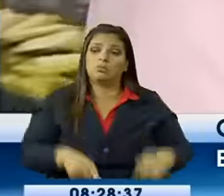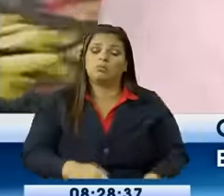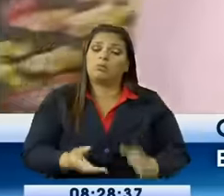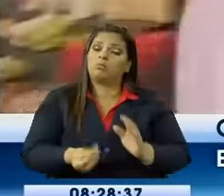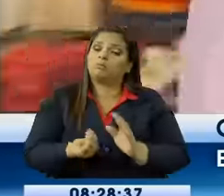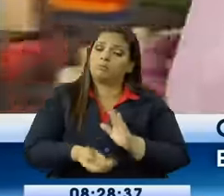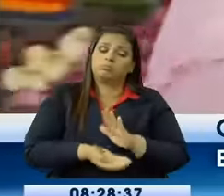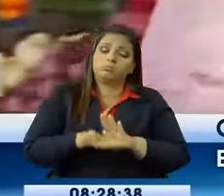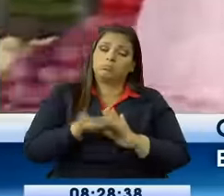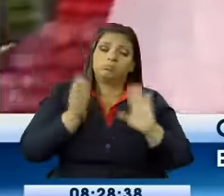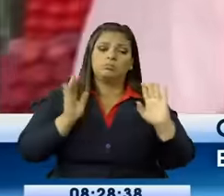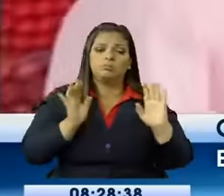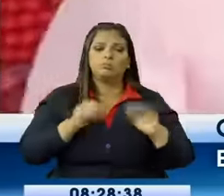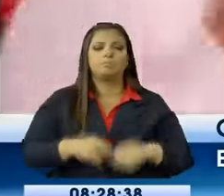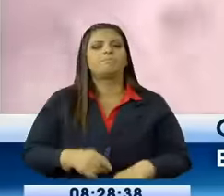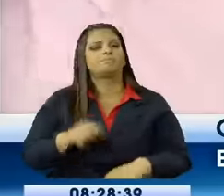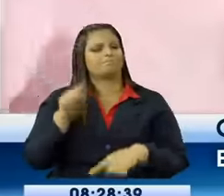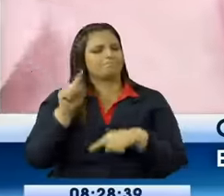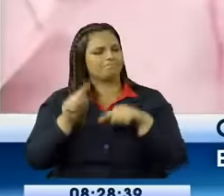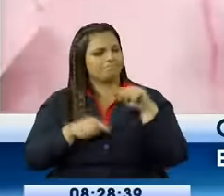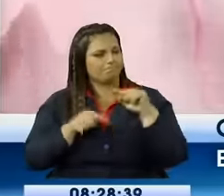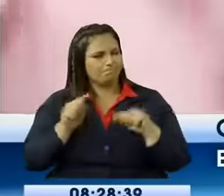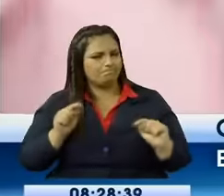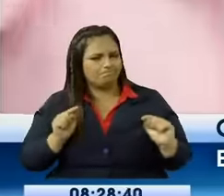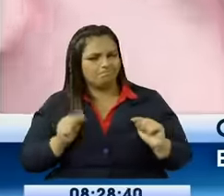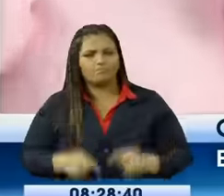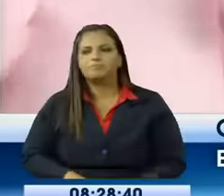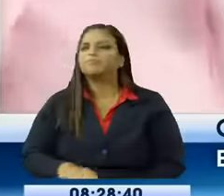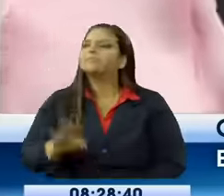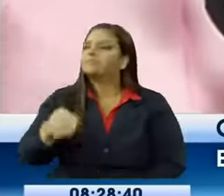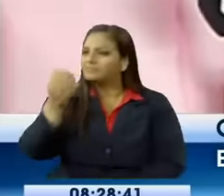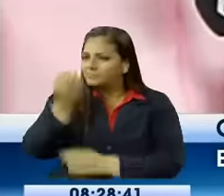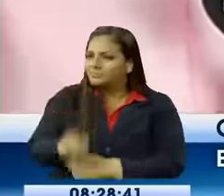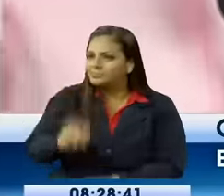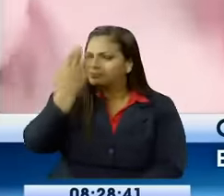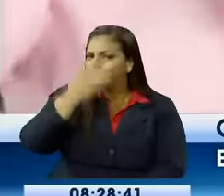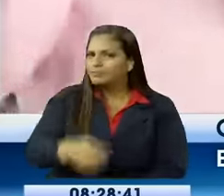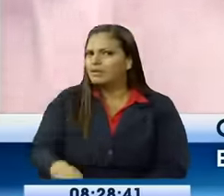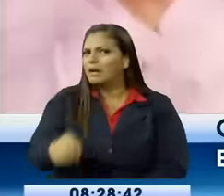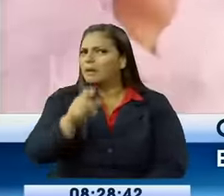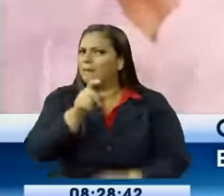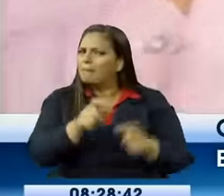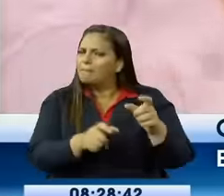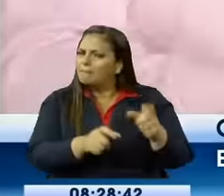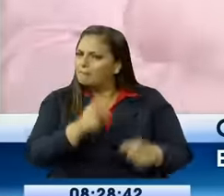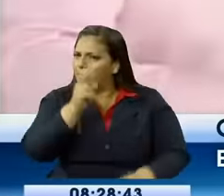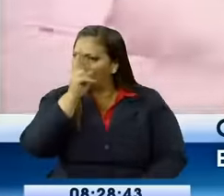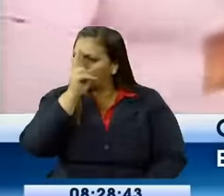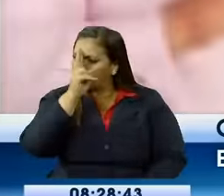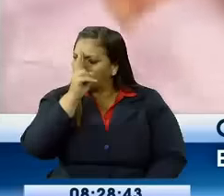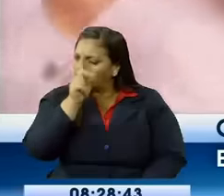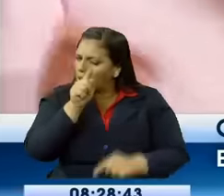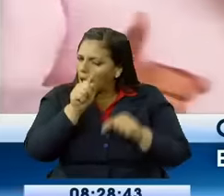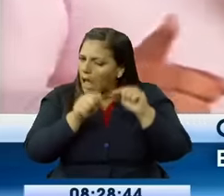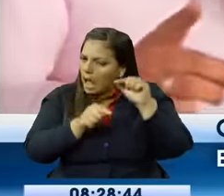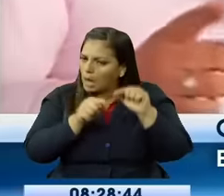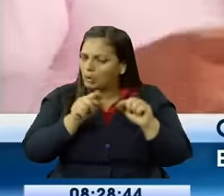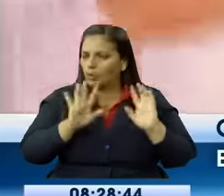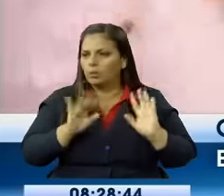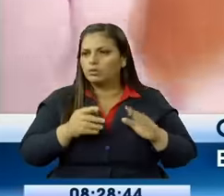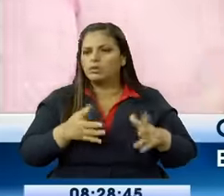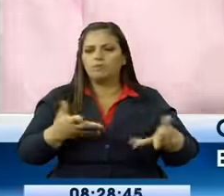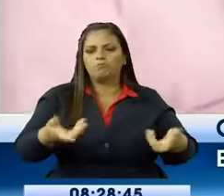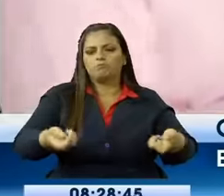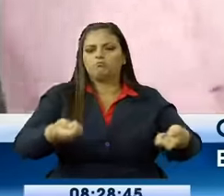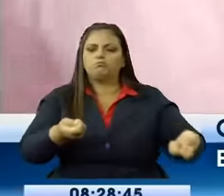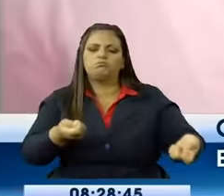buenos días. Andando un poquito en ese tema, ¿qué conoce usted? Sobre todo porque parece que los transportistas o los intermediarios están